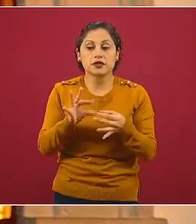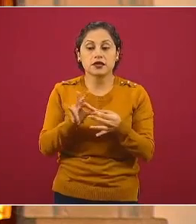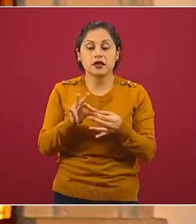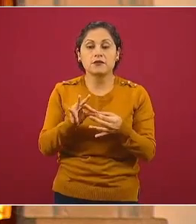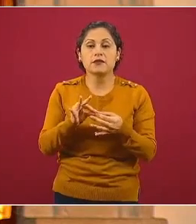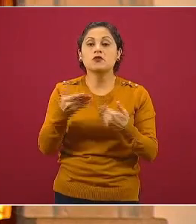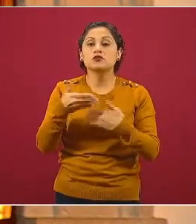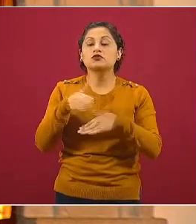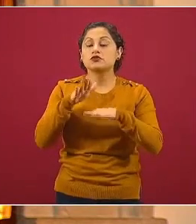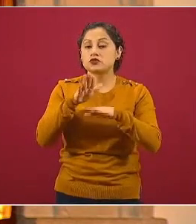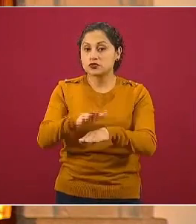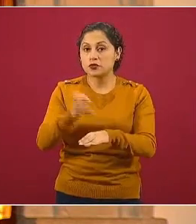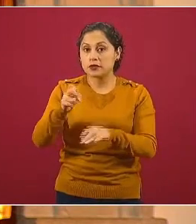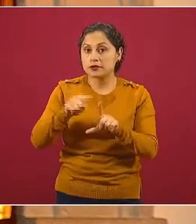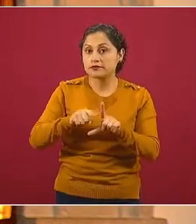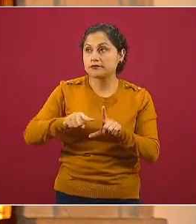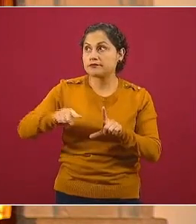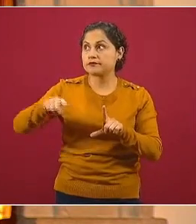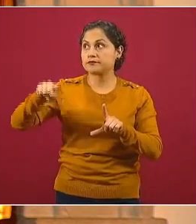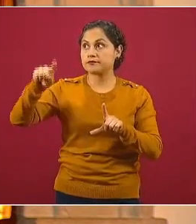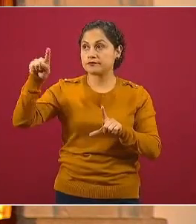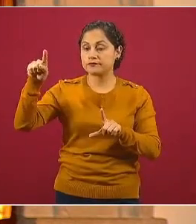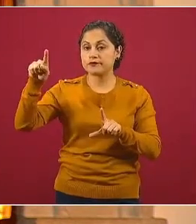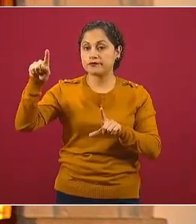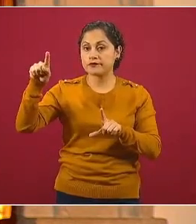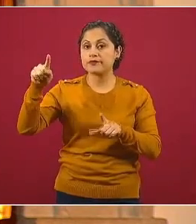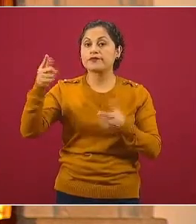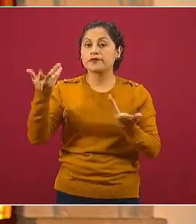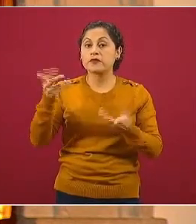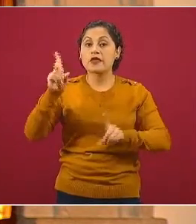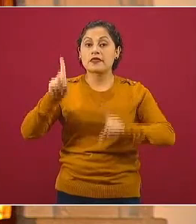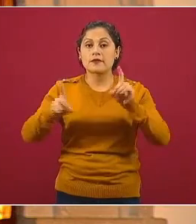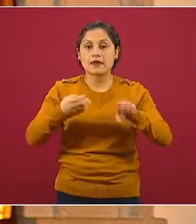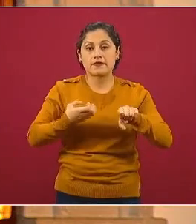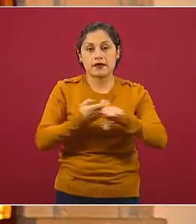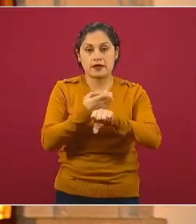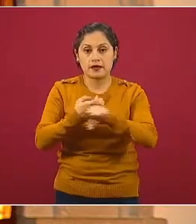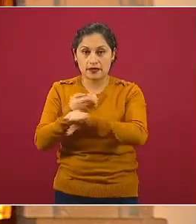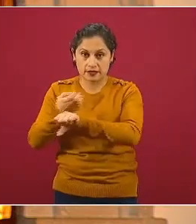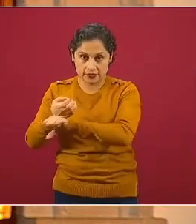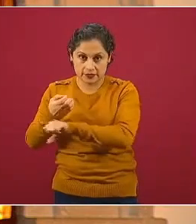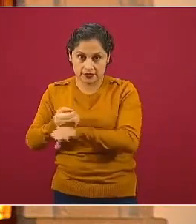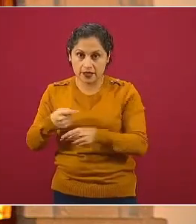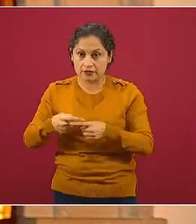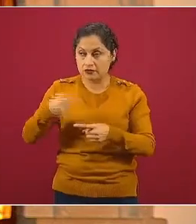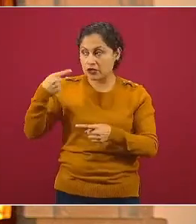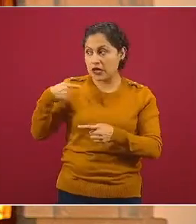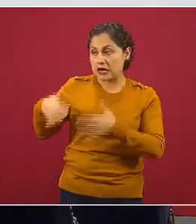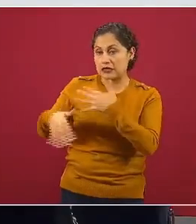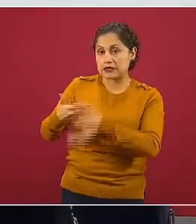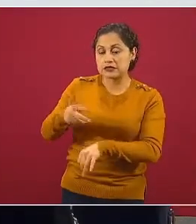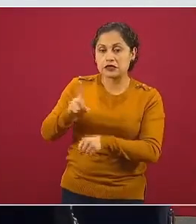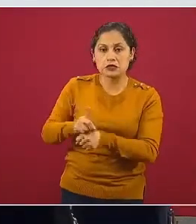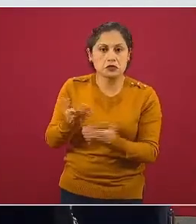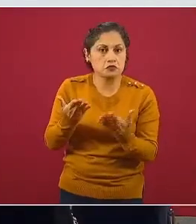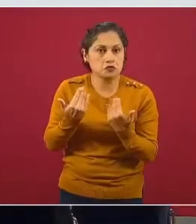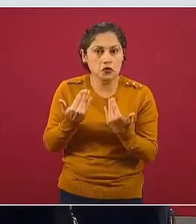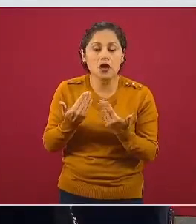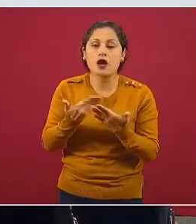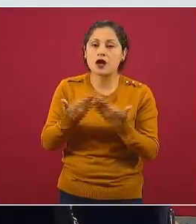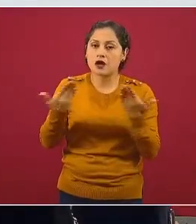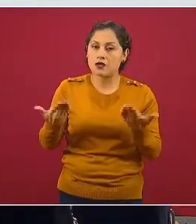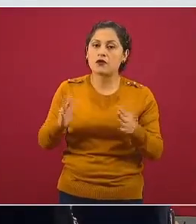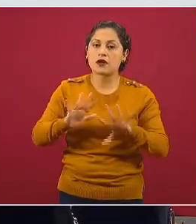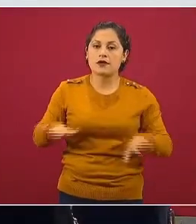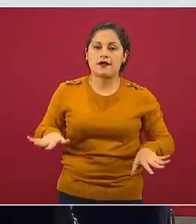la subida en la curva epidémica de entidades federativas que hace 15 días todavía no la tenían, ahora sí las tienen,